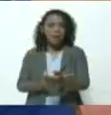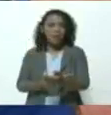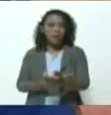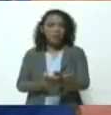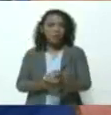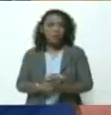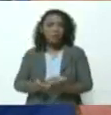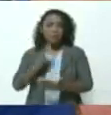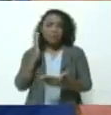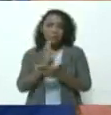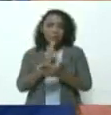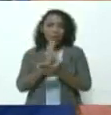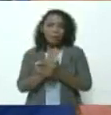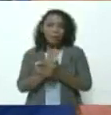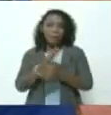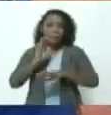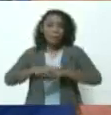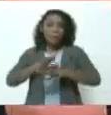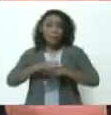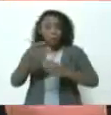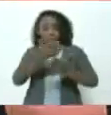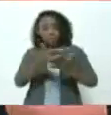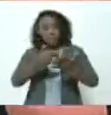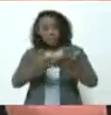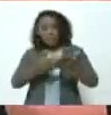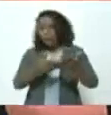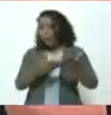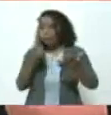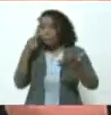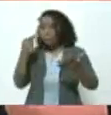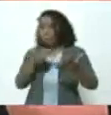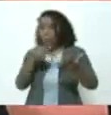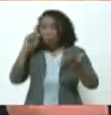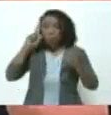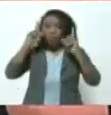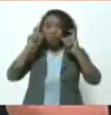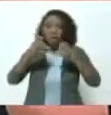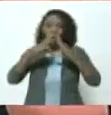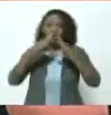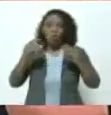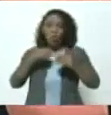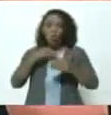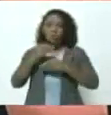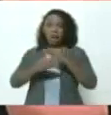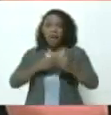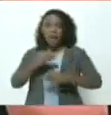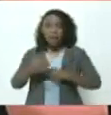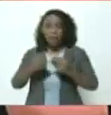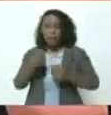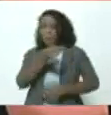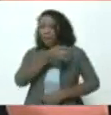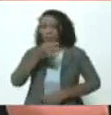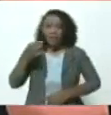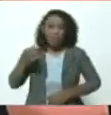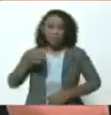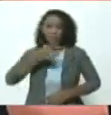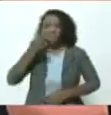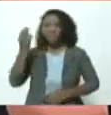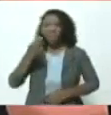éramos siempre pasando letra, pendientes, muy profesional todo, todo fue magnífico. De verdad